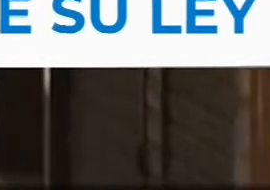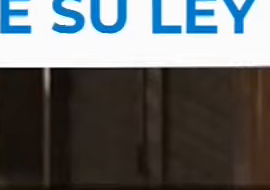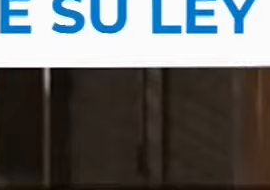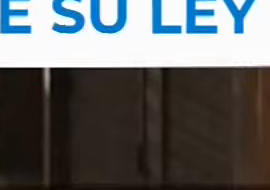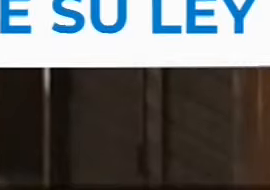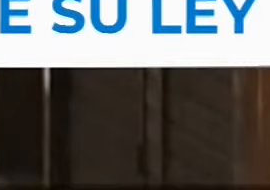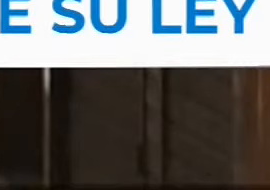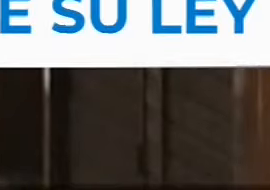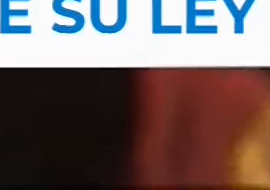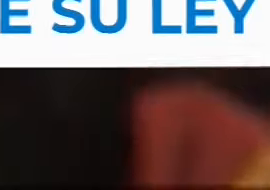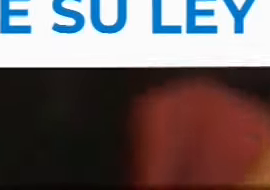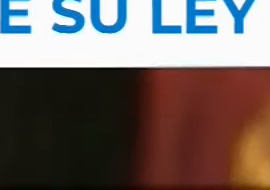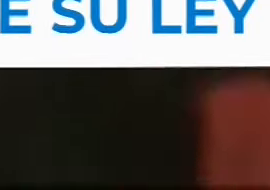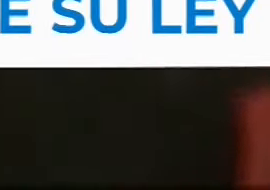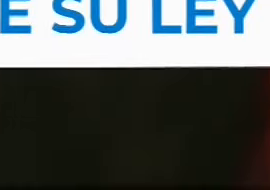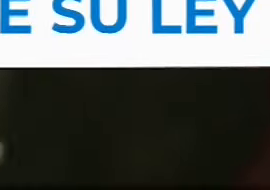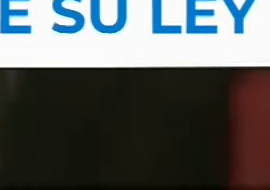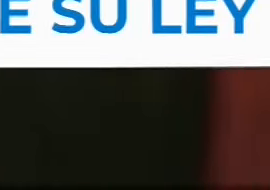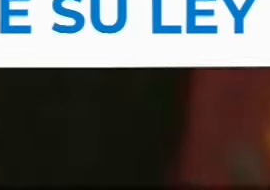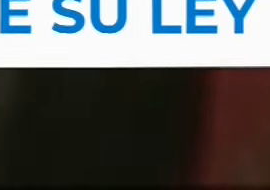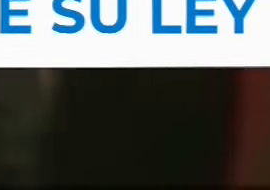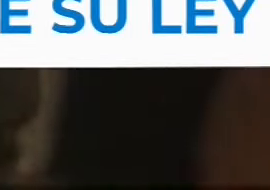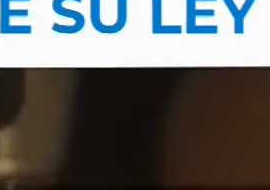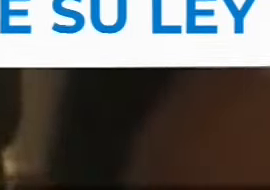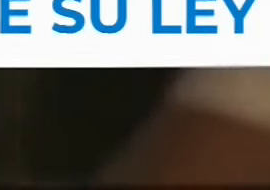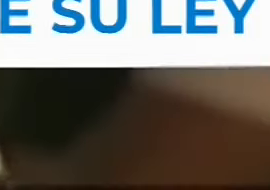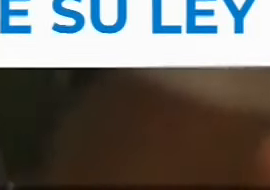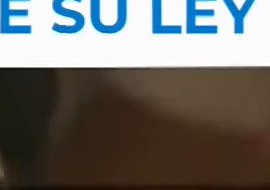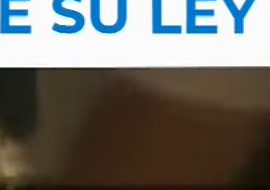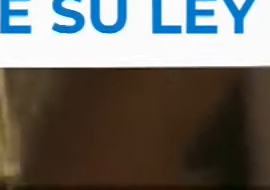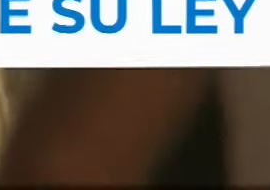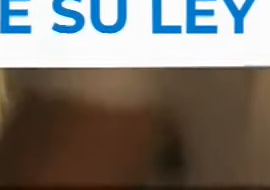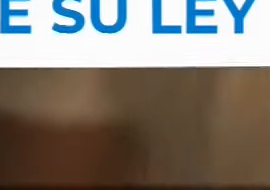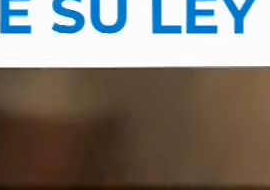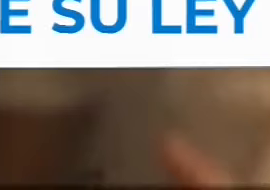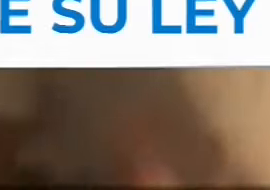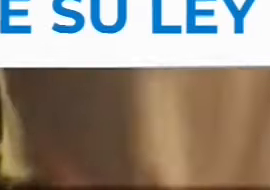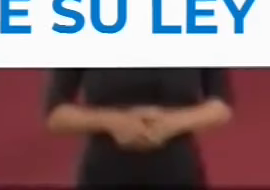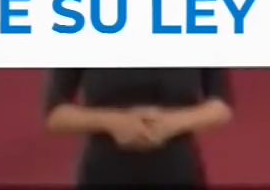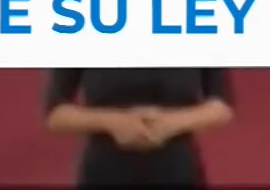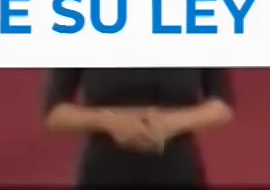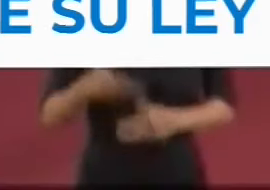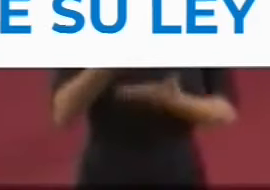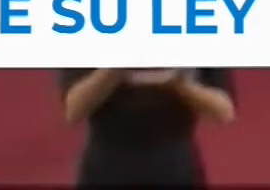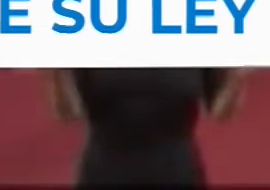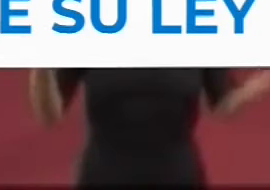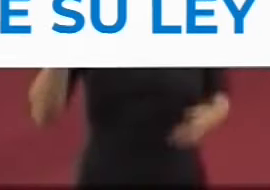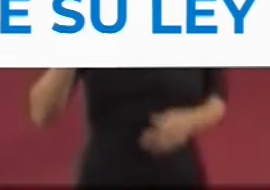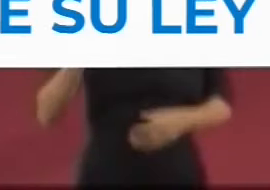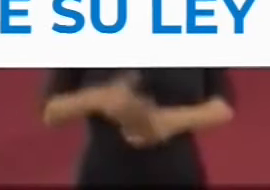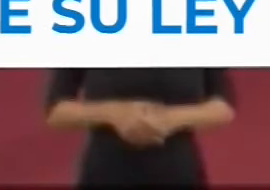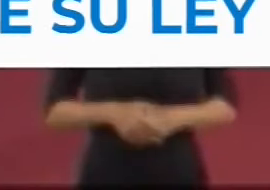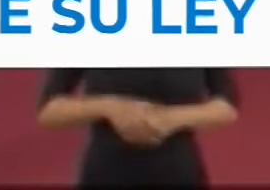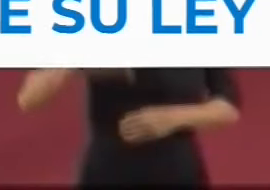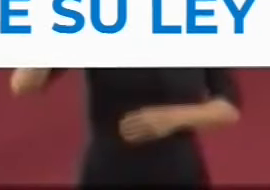económicas. Esto le permitiría básicamente a Javier Milei gobernar por decreto, y por eso fue muy polémico. Ahora Milei está limitando esa petición a